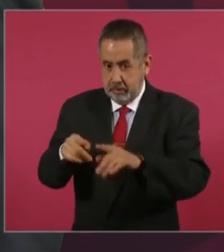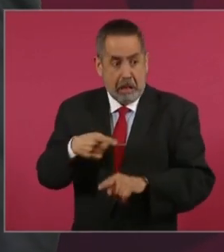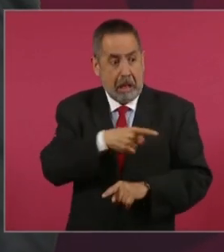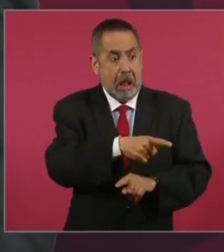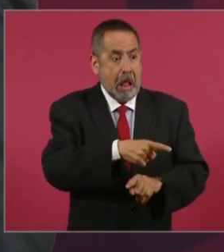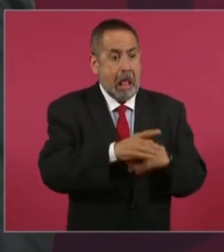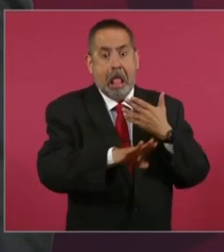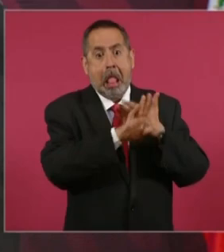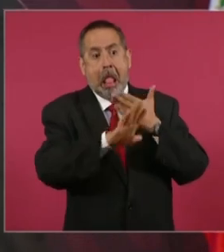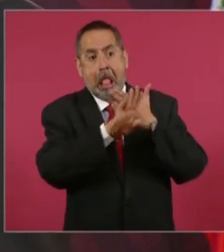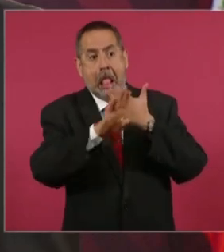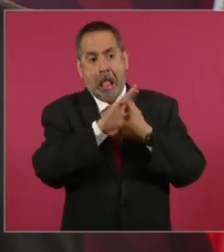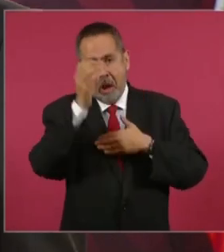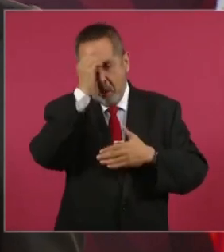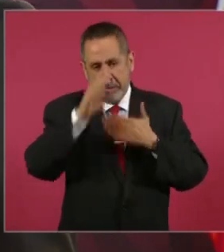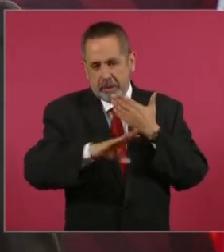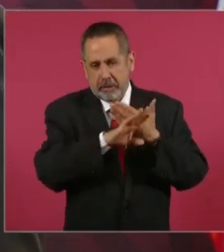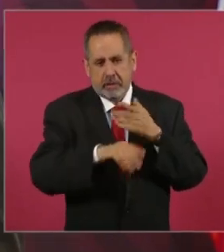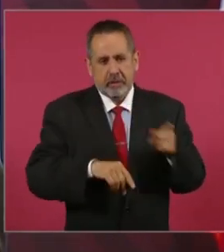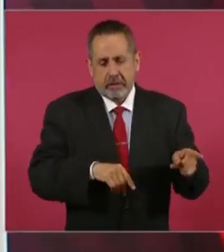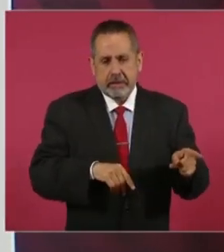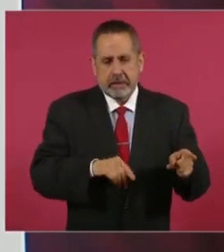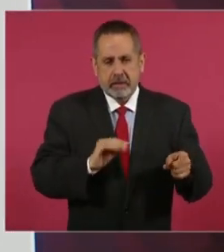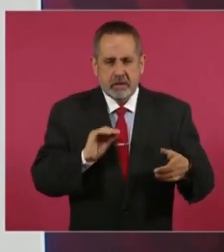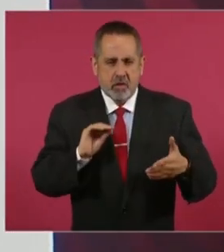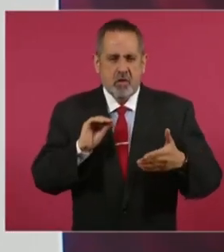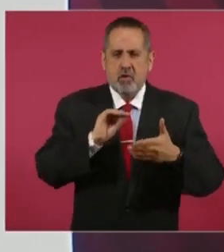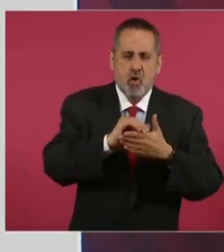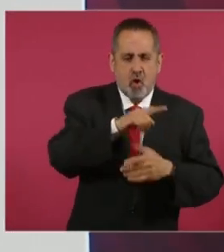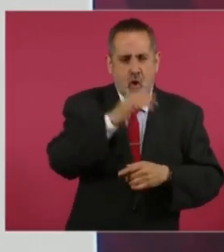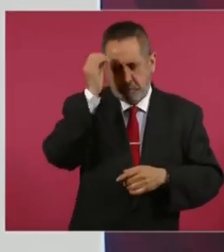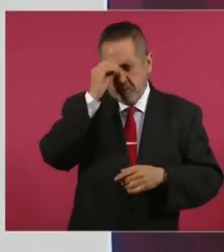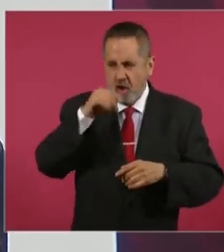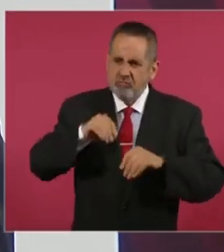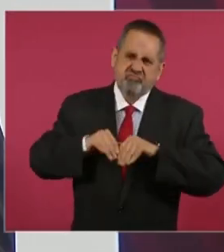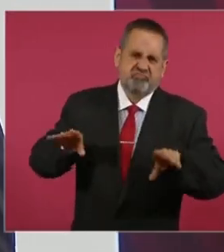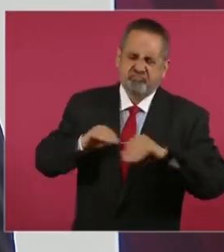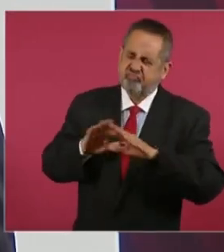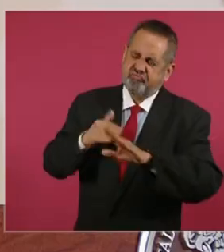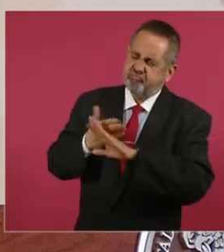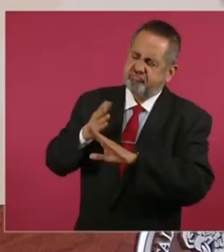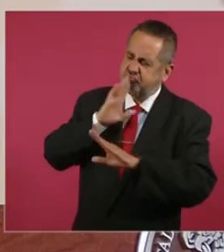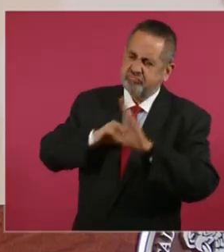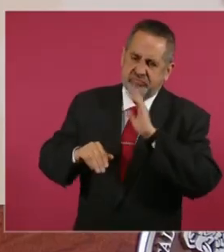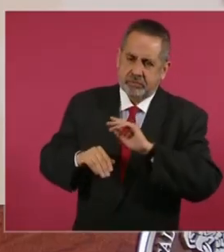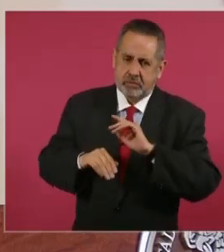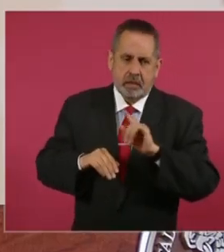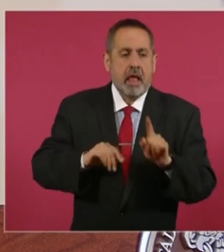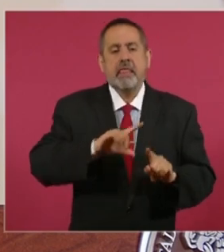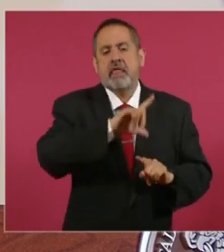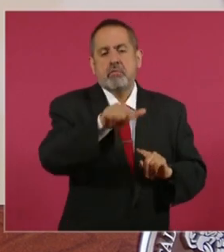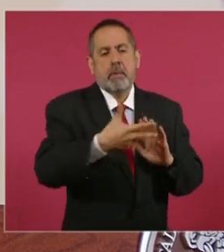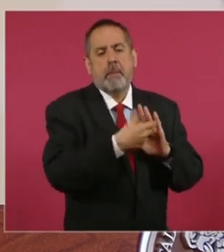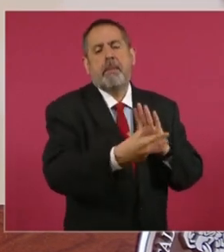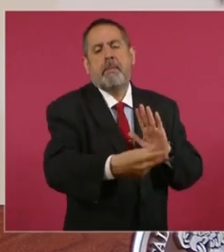y fue el primero que dio su punto de vista y luego todos los demás.